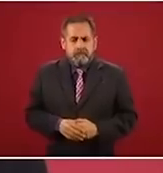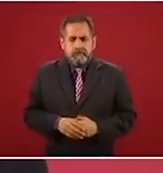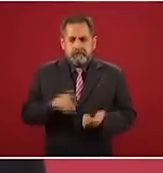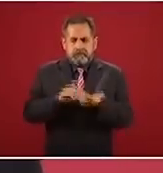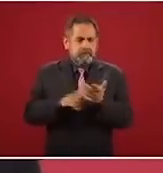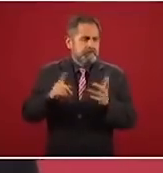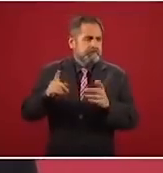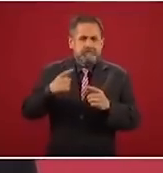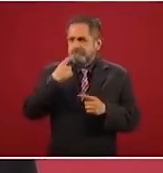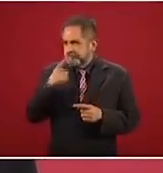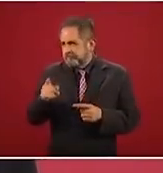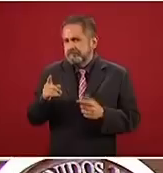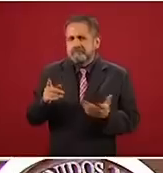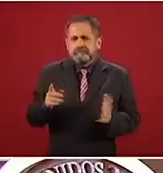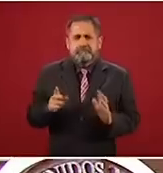presentan quejas